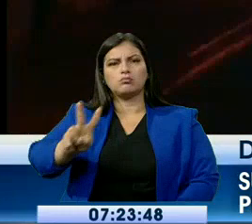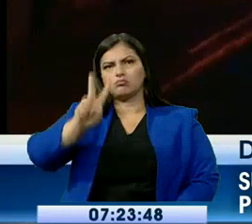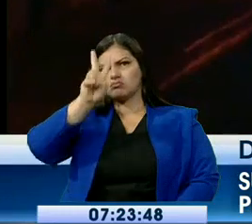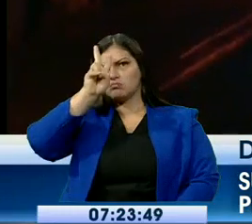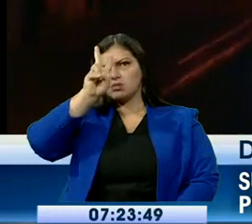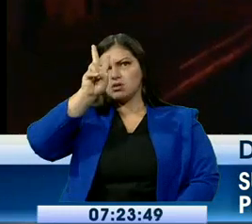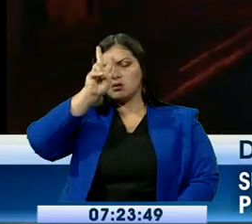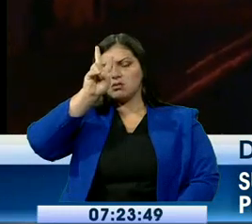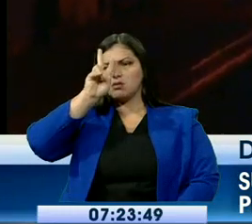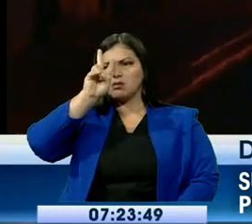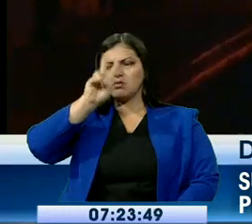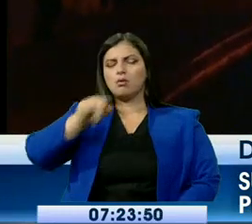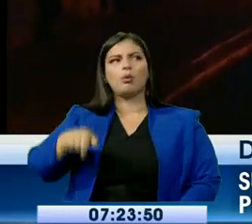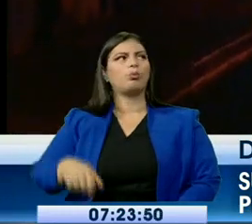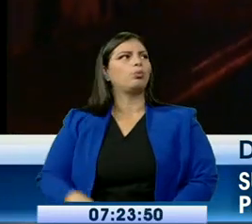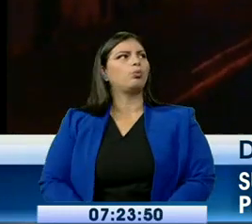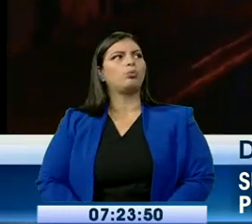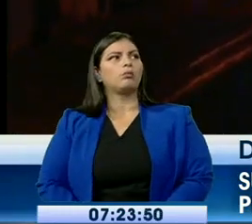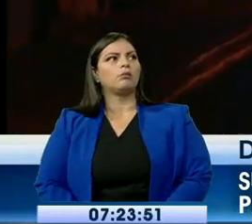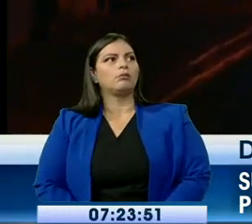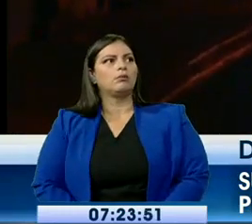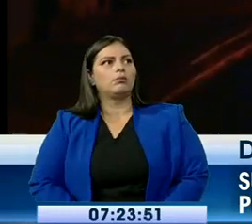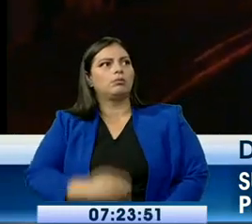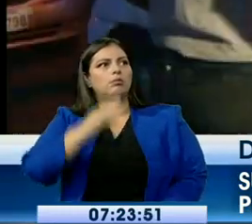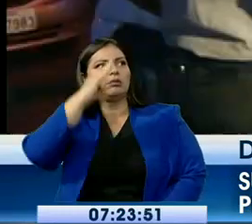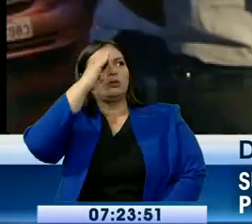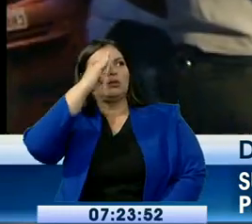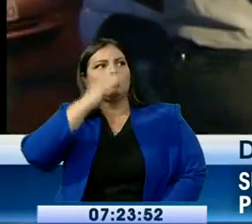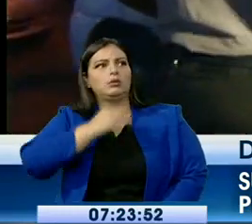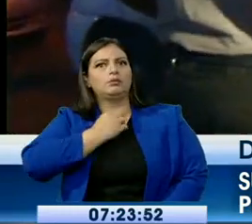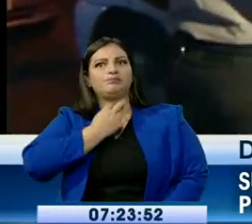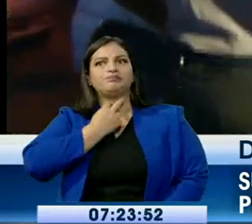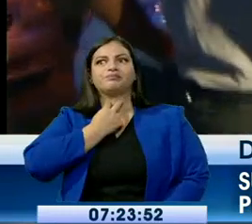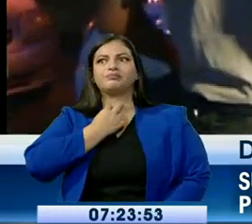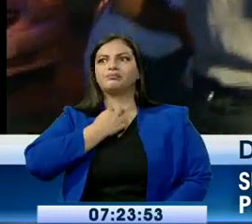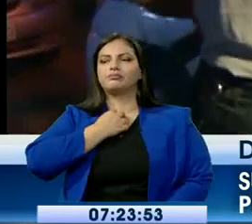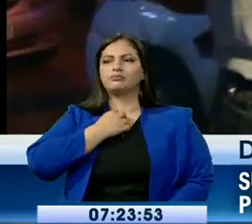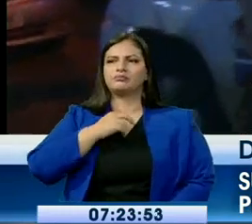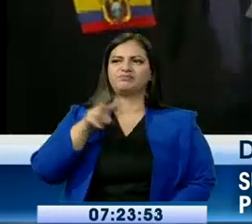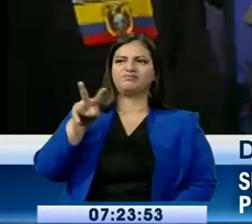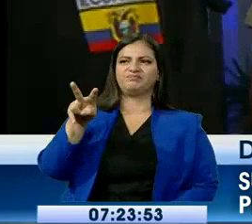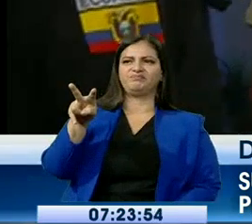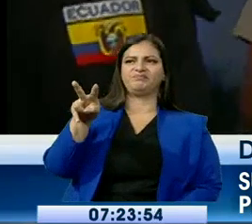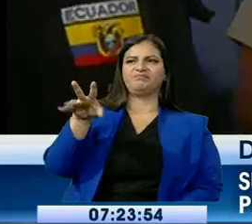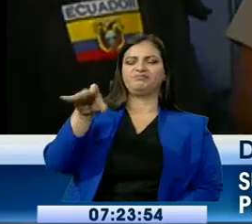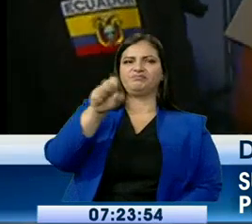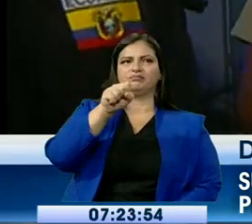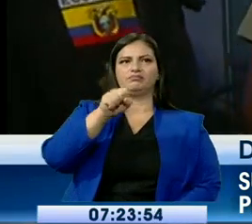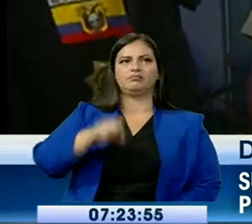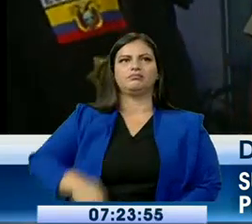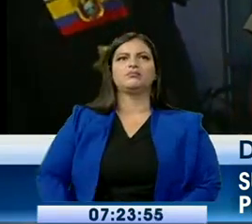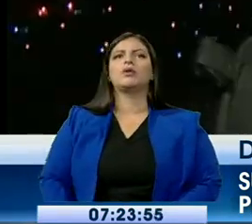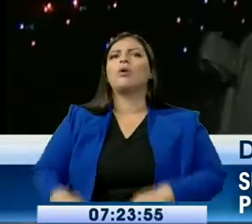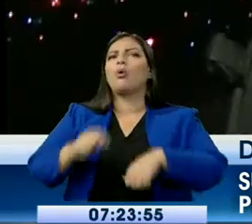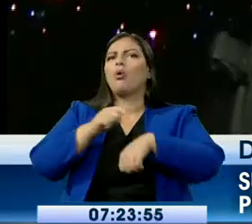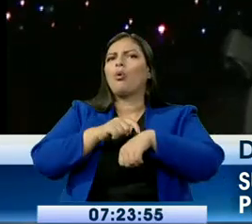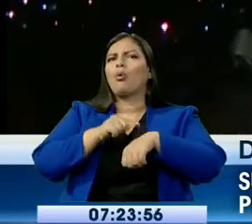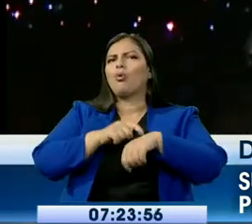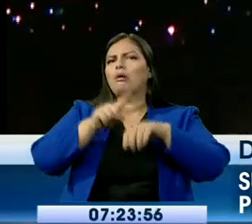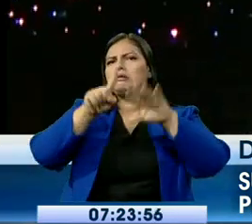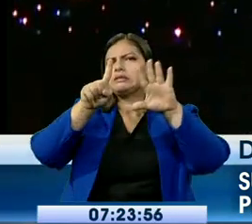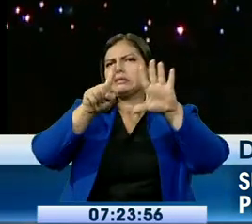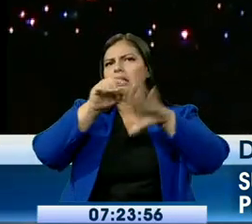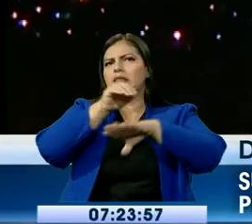2 sujetos cerca de la escuela Fernando Daquilema en Nueva Prosperina. Asignaron a 2 motorizados. En el